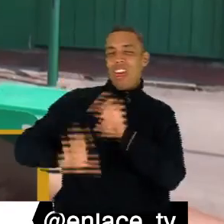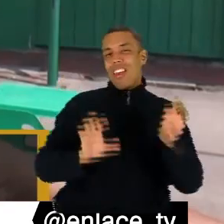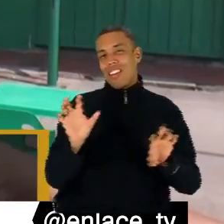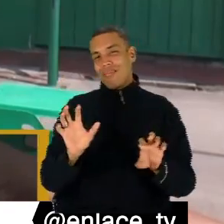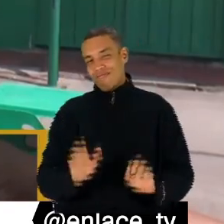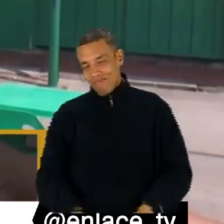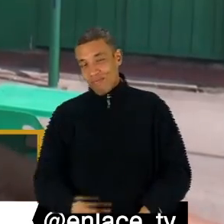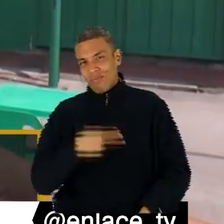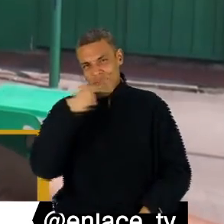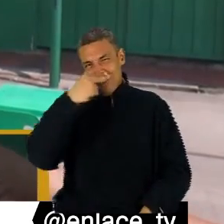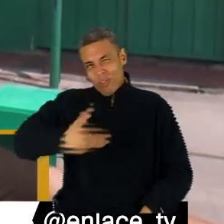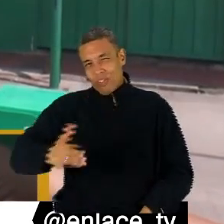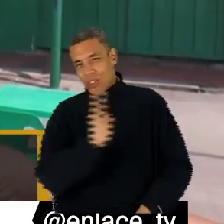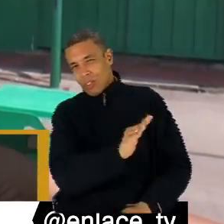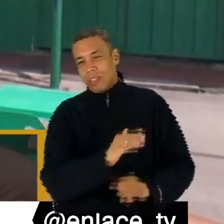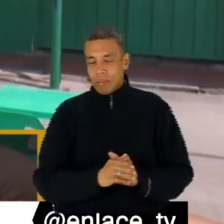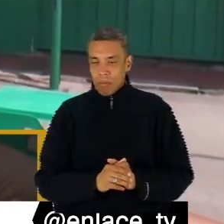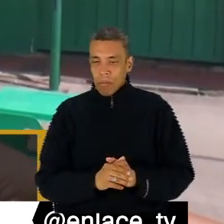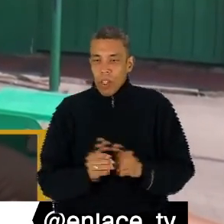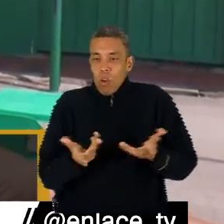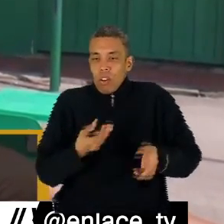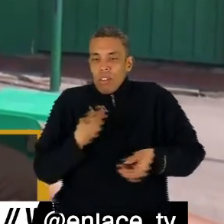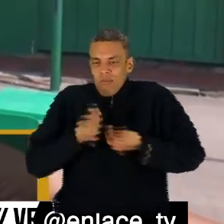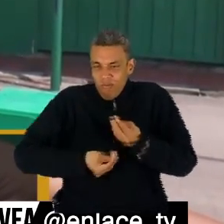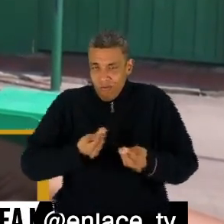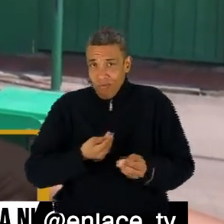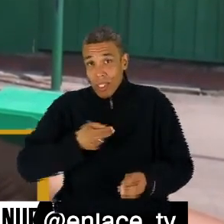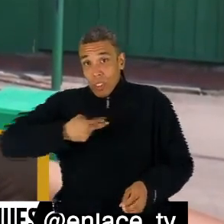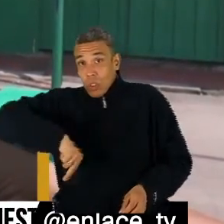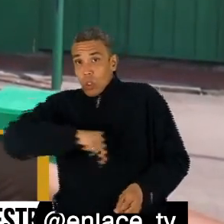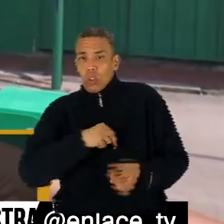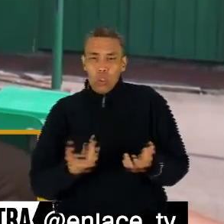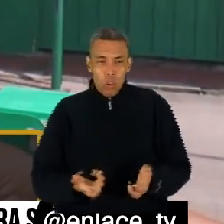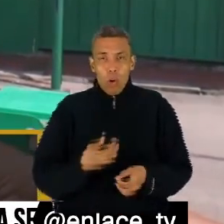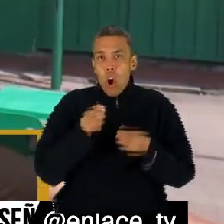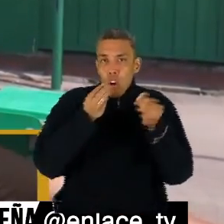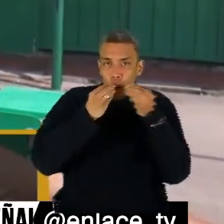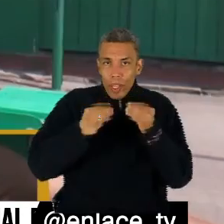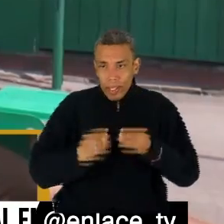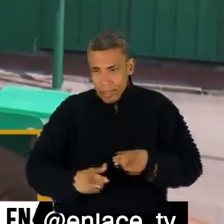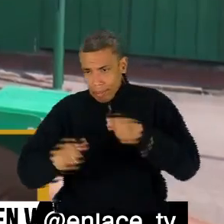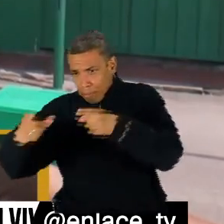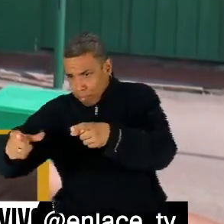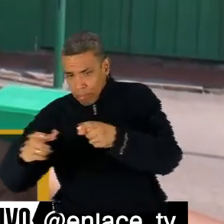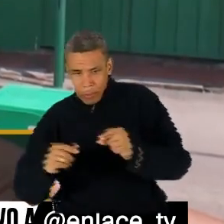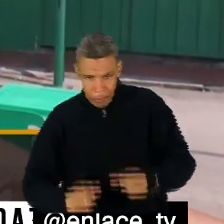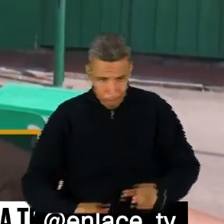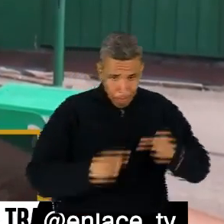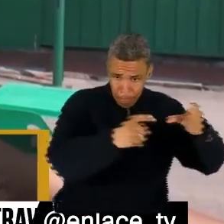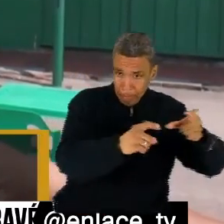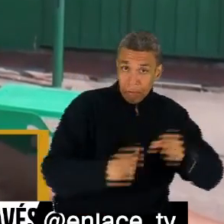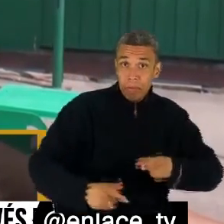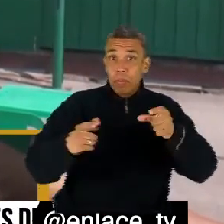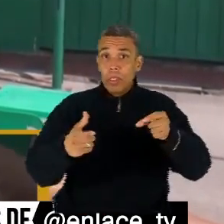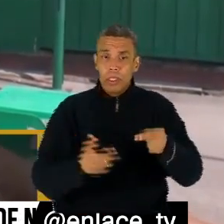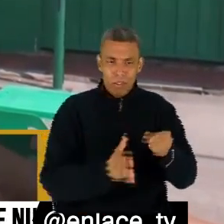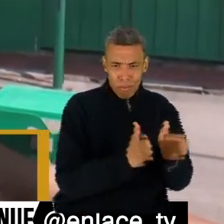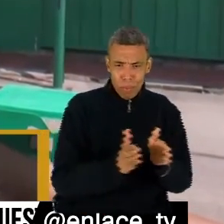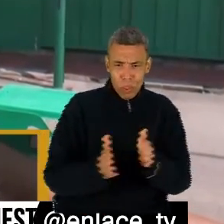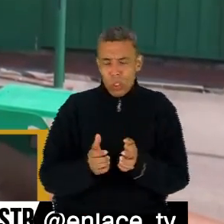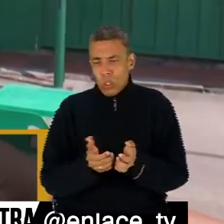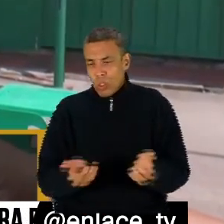las condiciones cómo distribuir nuestros alimentos, ¿sí? En sí, en general, tanto el programa de Confenalco, que es una institución privada, brinda un